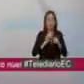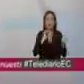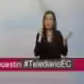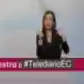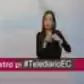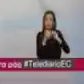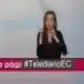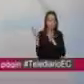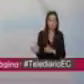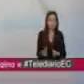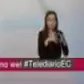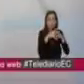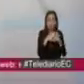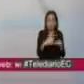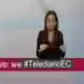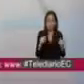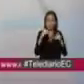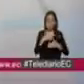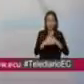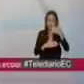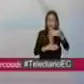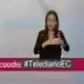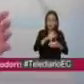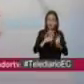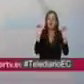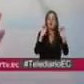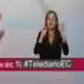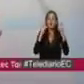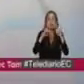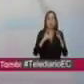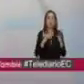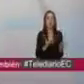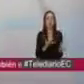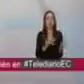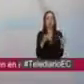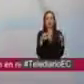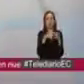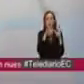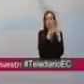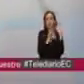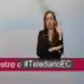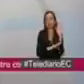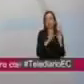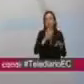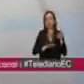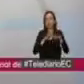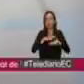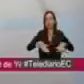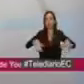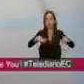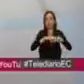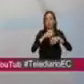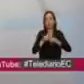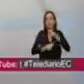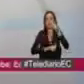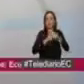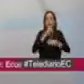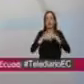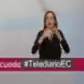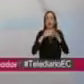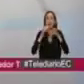vida de buscar soluciones con cada una de ellas o esperamos que la corte falle como quieren las universidades a favor de las universidades